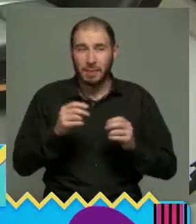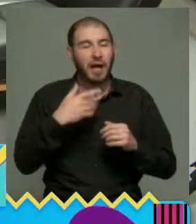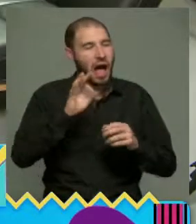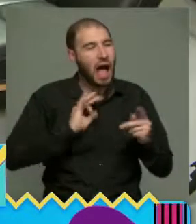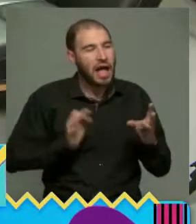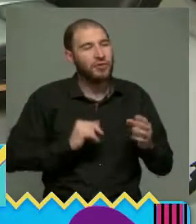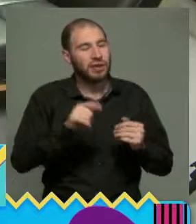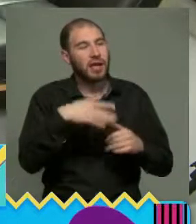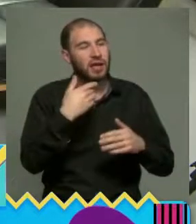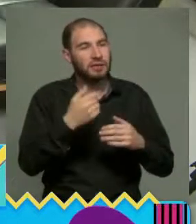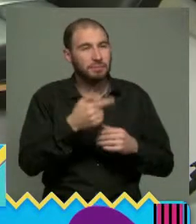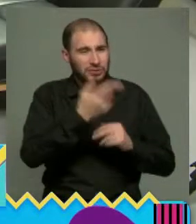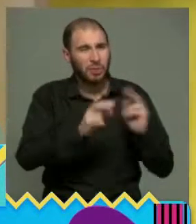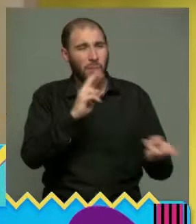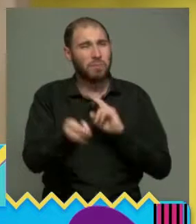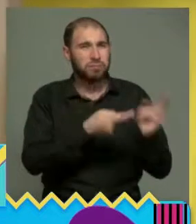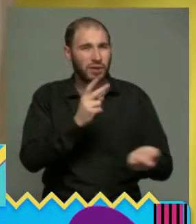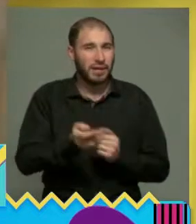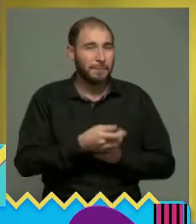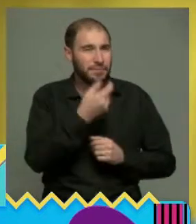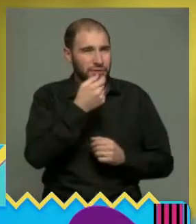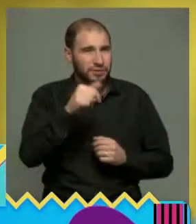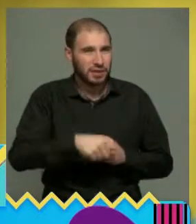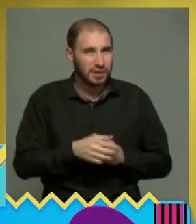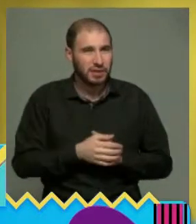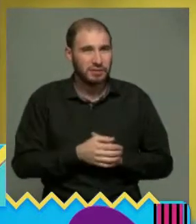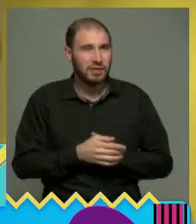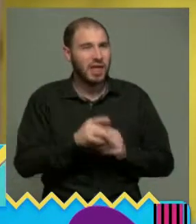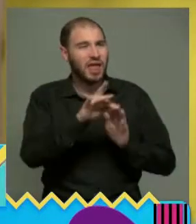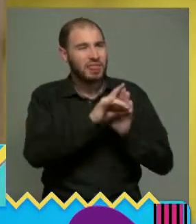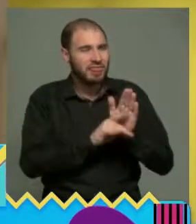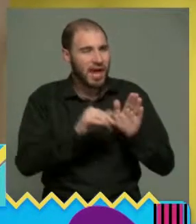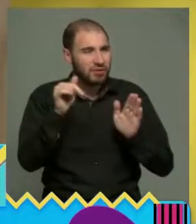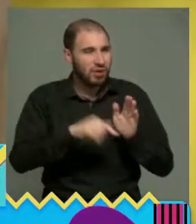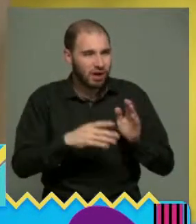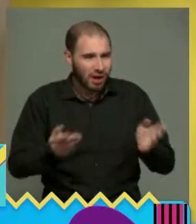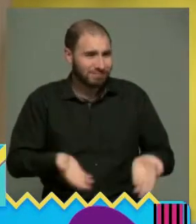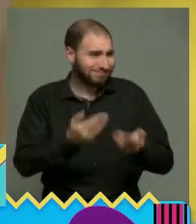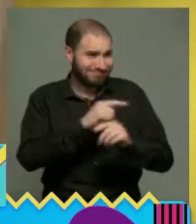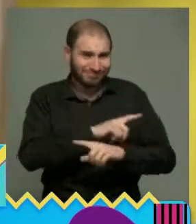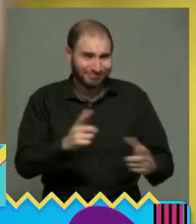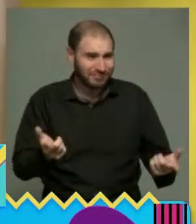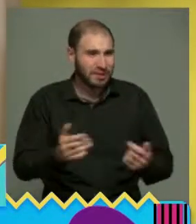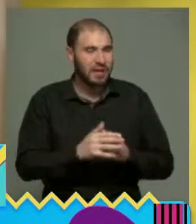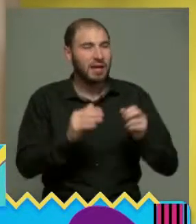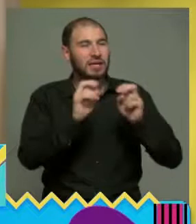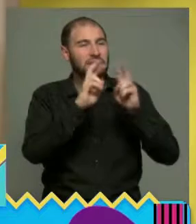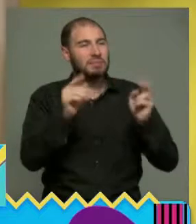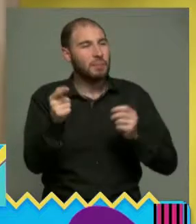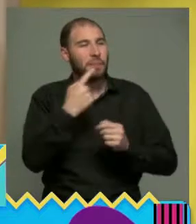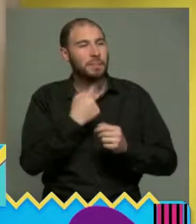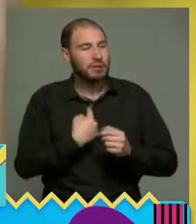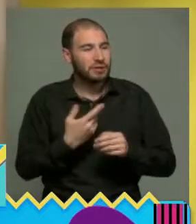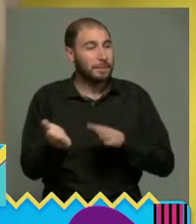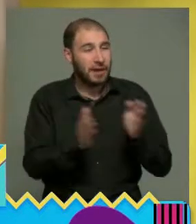tras año se está llevando miles de víctimas fatales y en Mendoza la verdad que los números no son para nada alentadores. Con respecto a lo que vos preguntabas